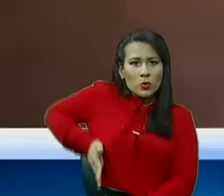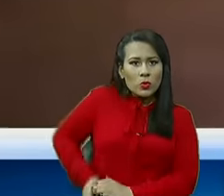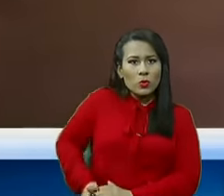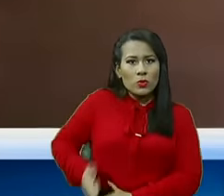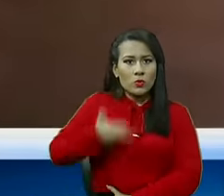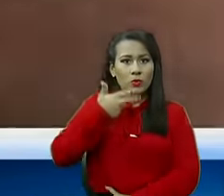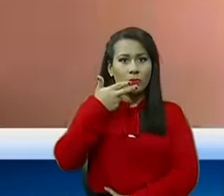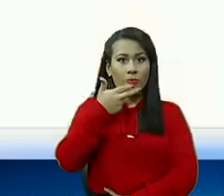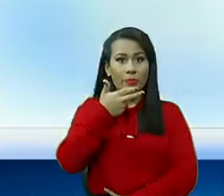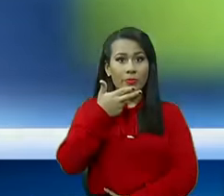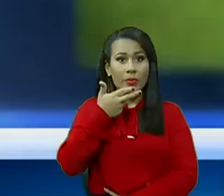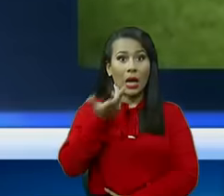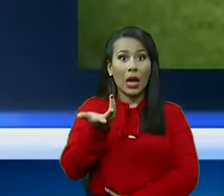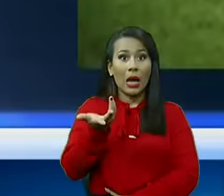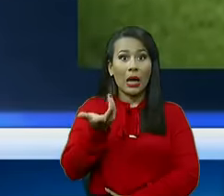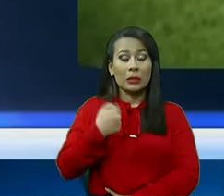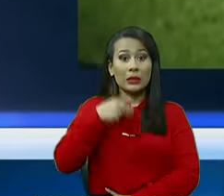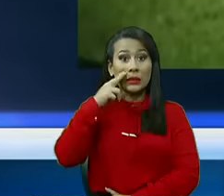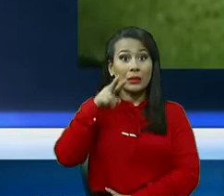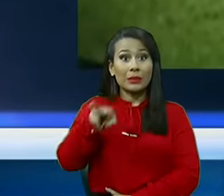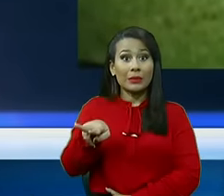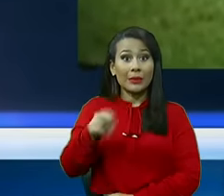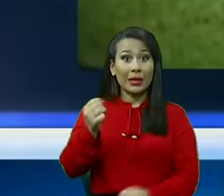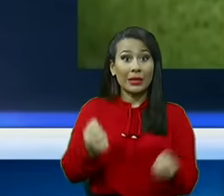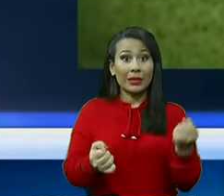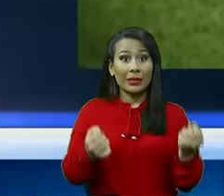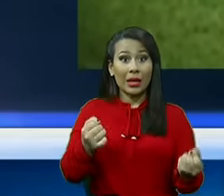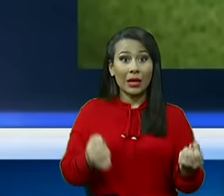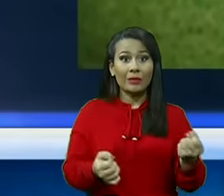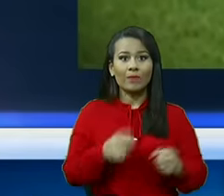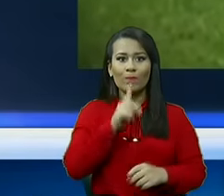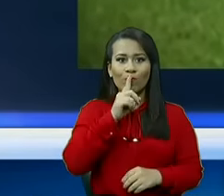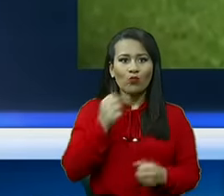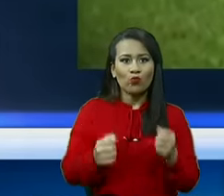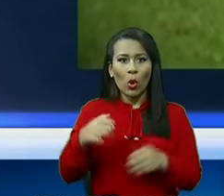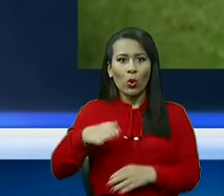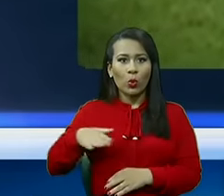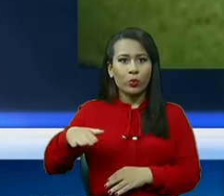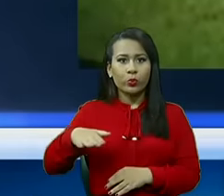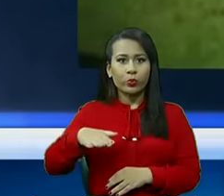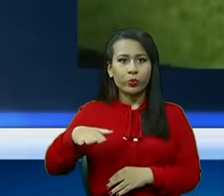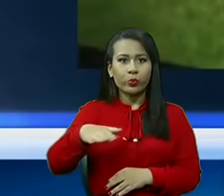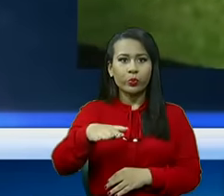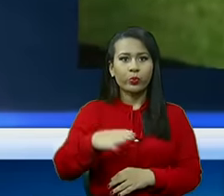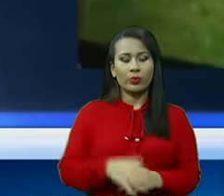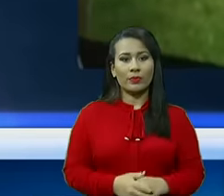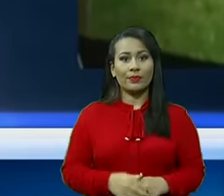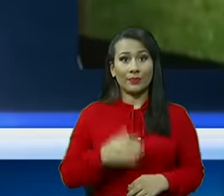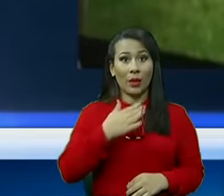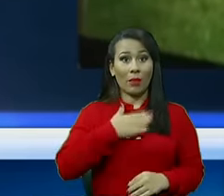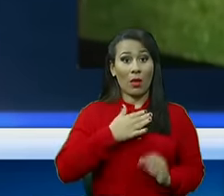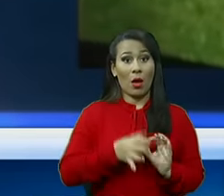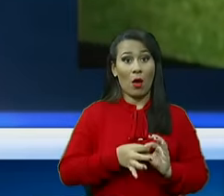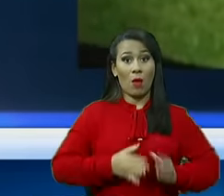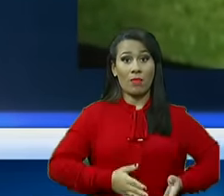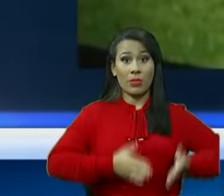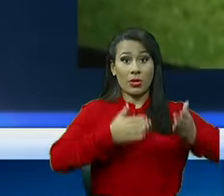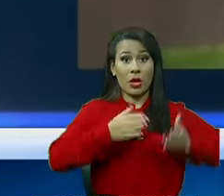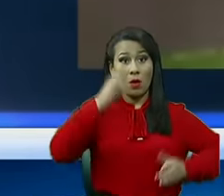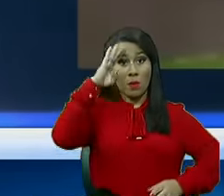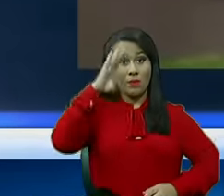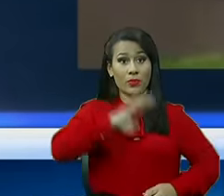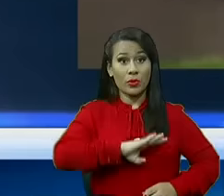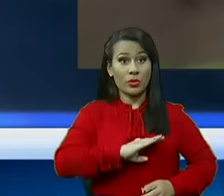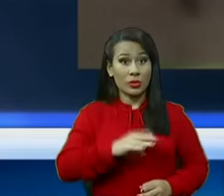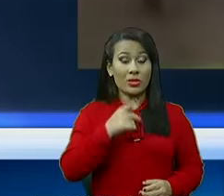proyectiles coincide que el vehículo sospechoso estaba saliendo de la ciudadela y el compañero policía que intervino